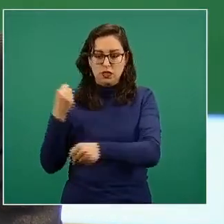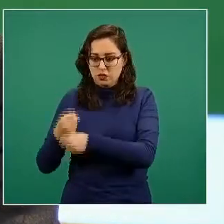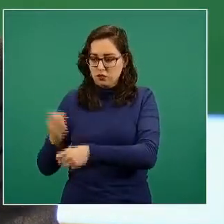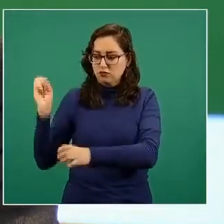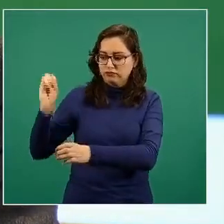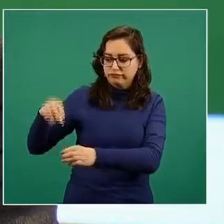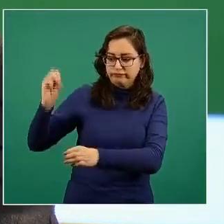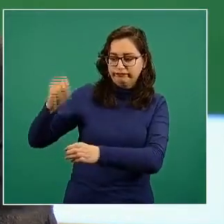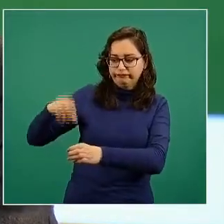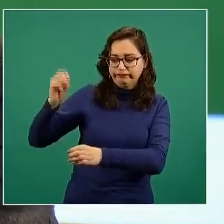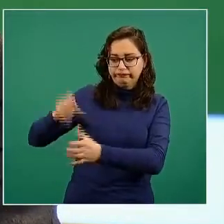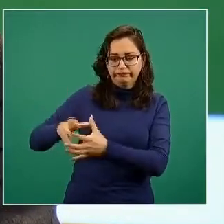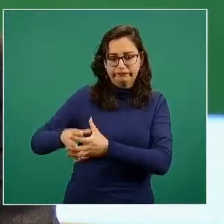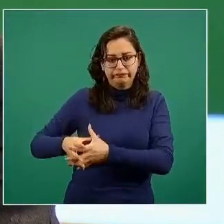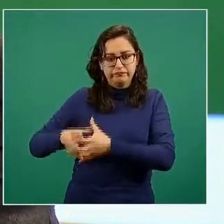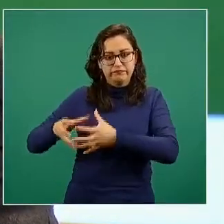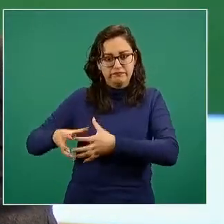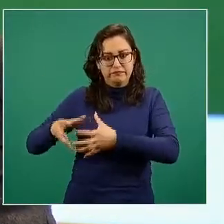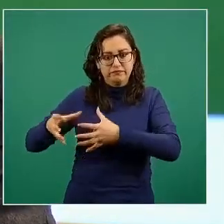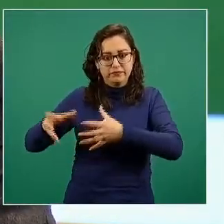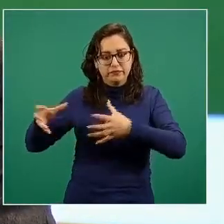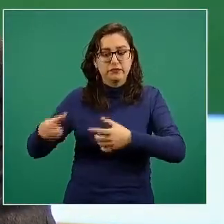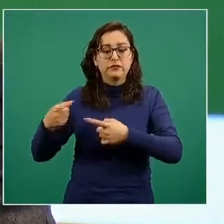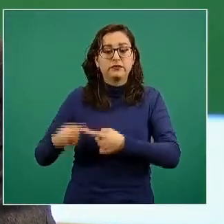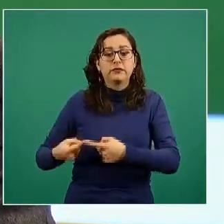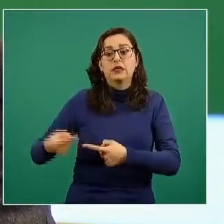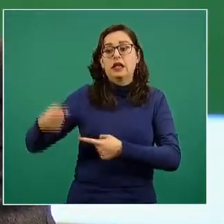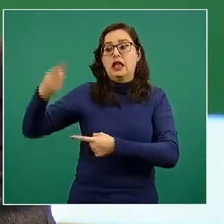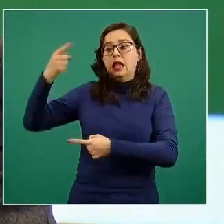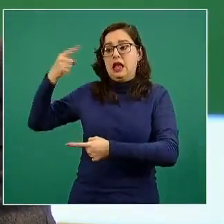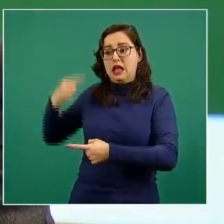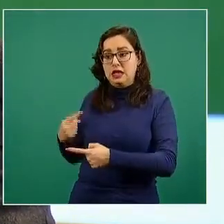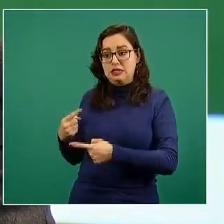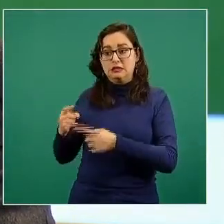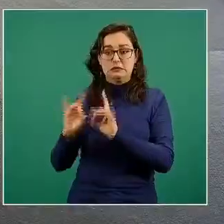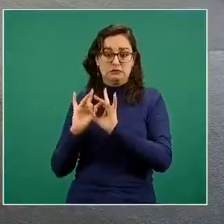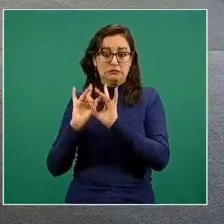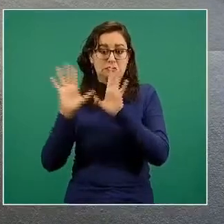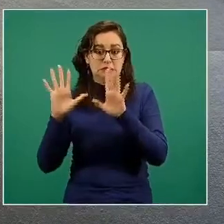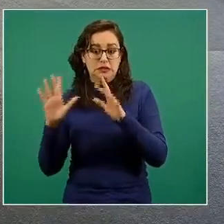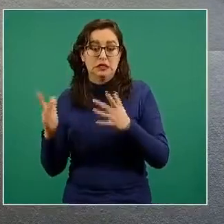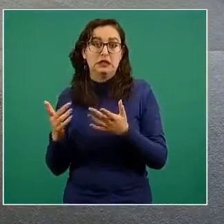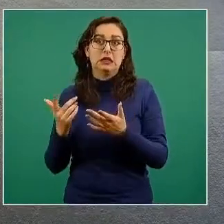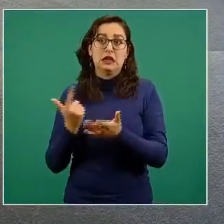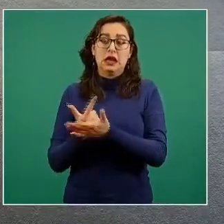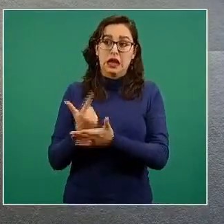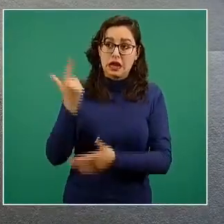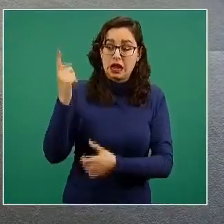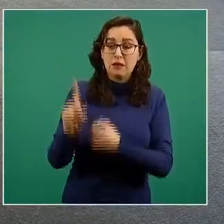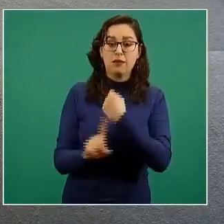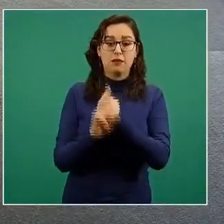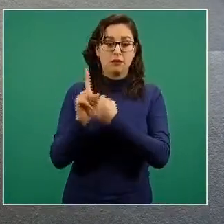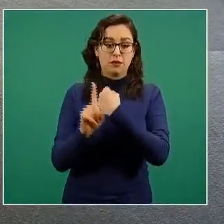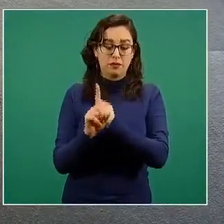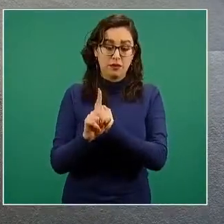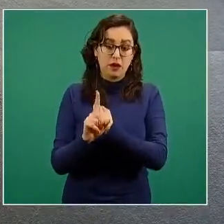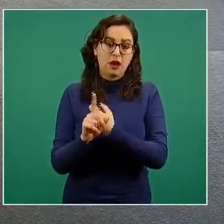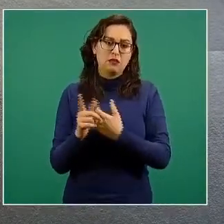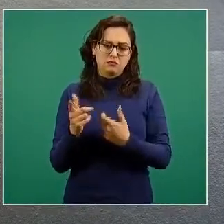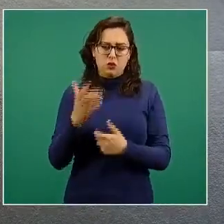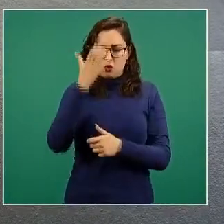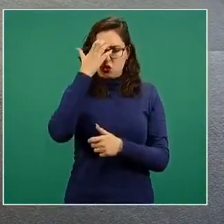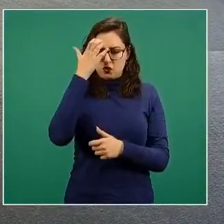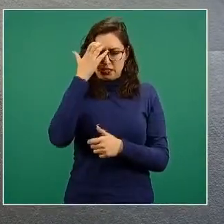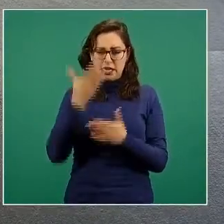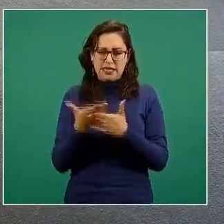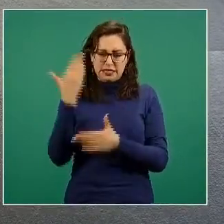pero de origen era lo que se llamaba el Fondo de Protección contra Gastos Catastróficos, es decir, lo que antiguamente era el Seguro